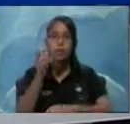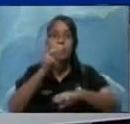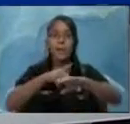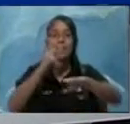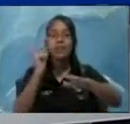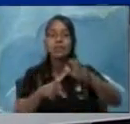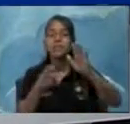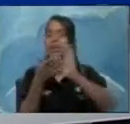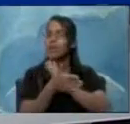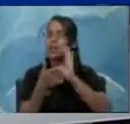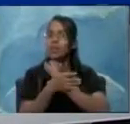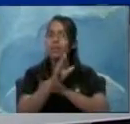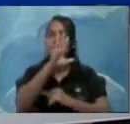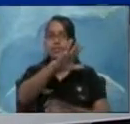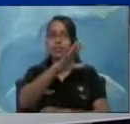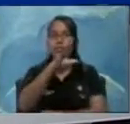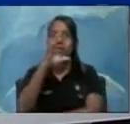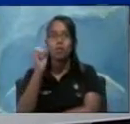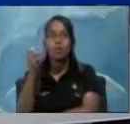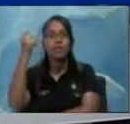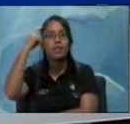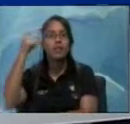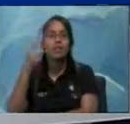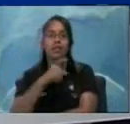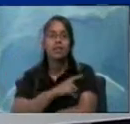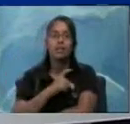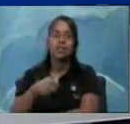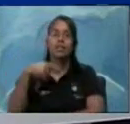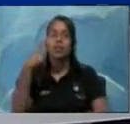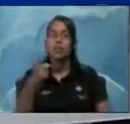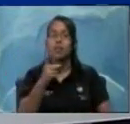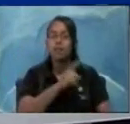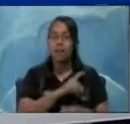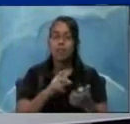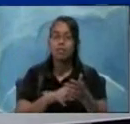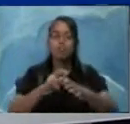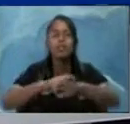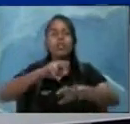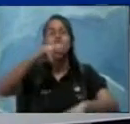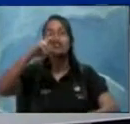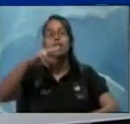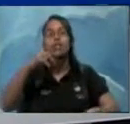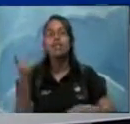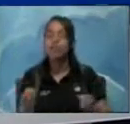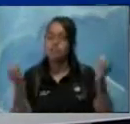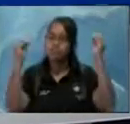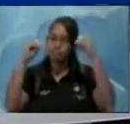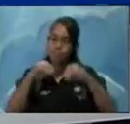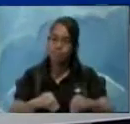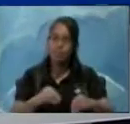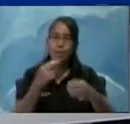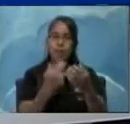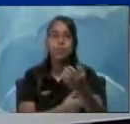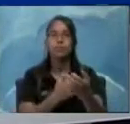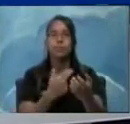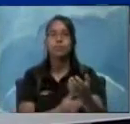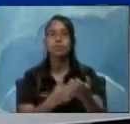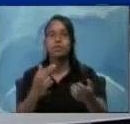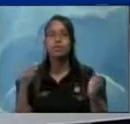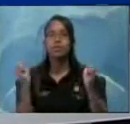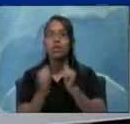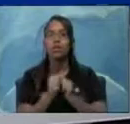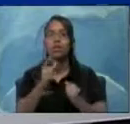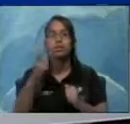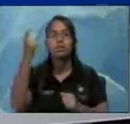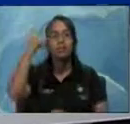50 son 50 días después de la resurrección y coincide mis amados hermanos con el